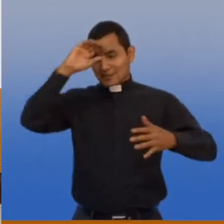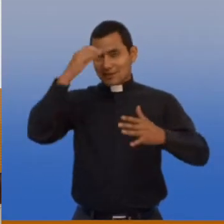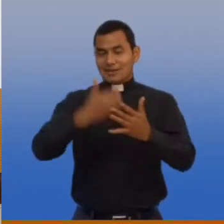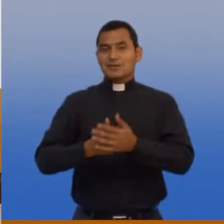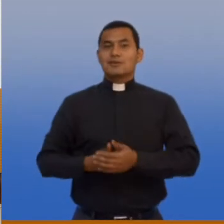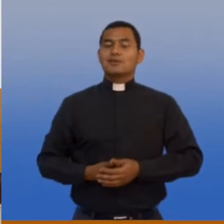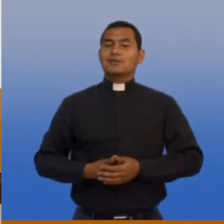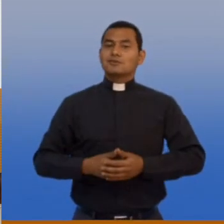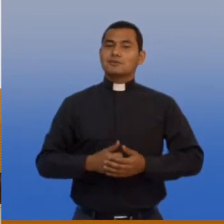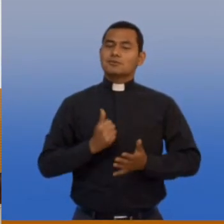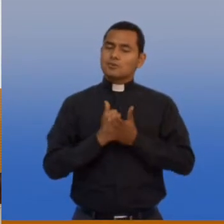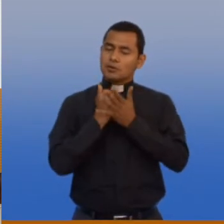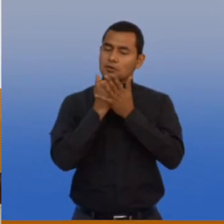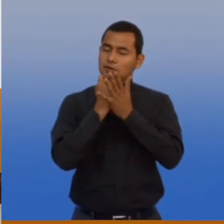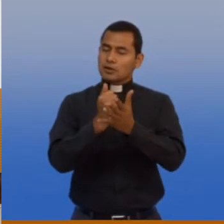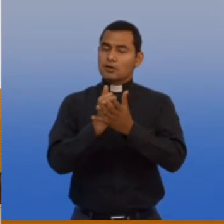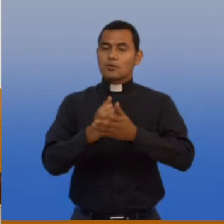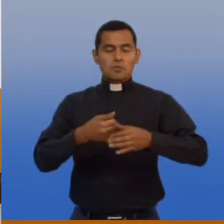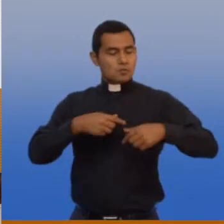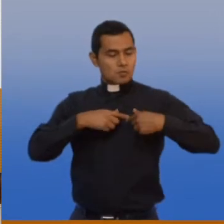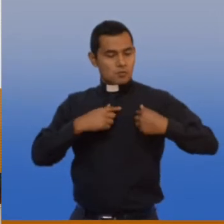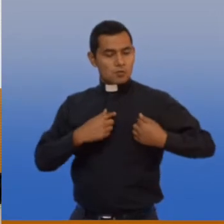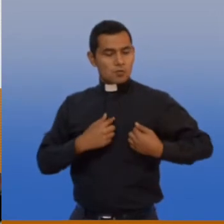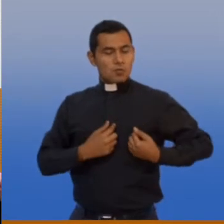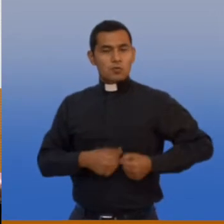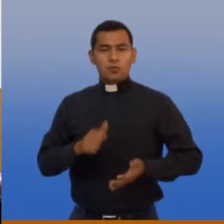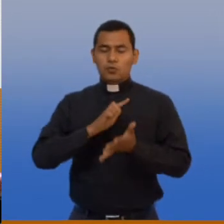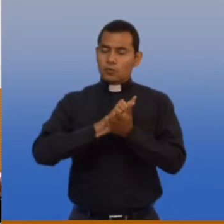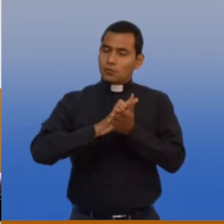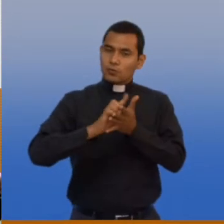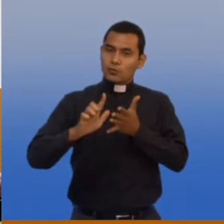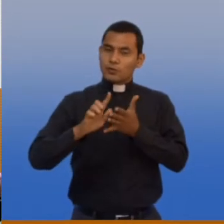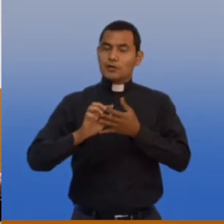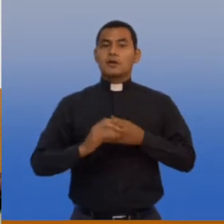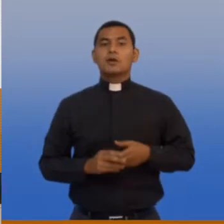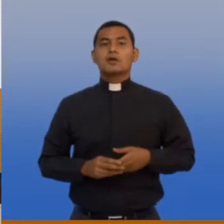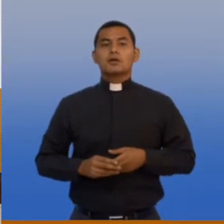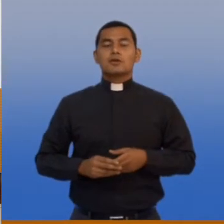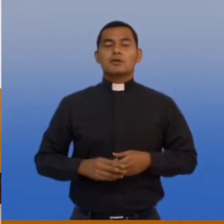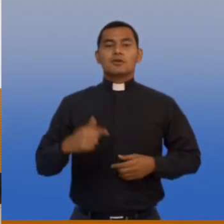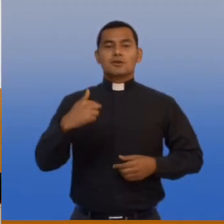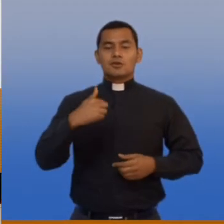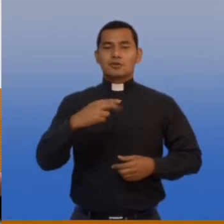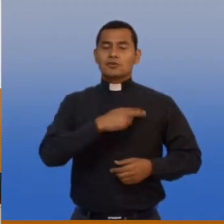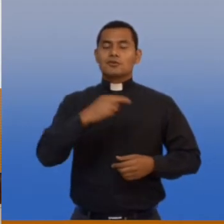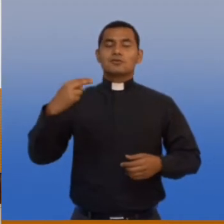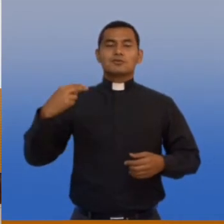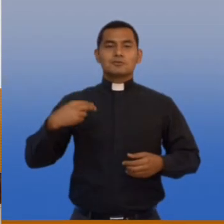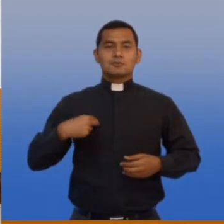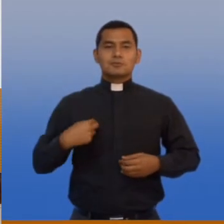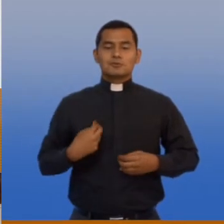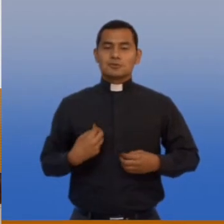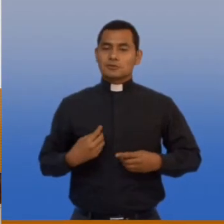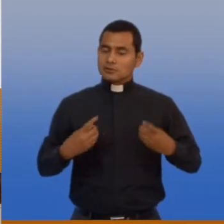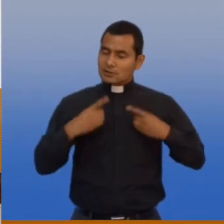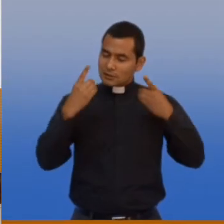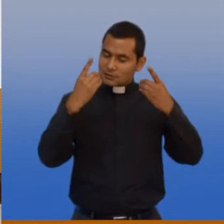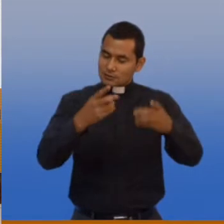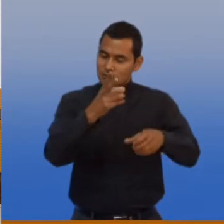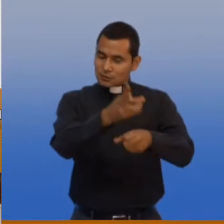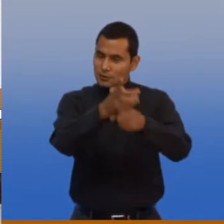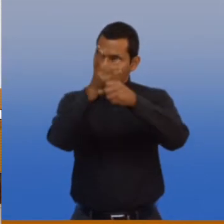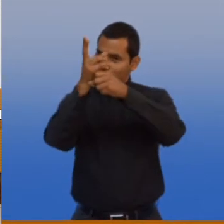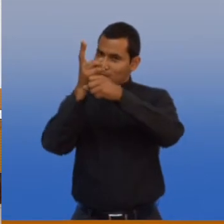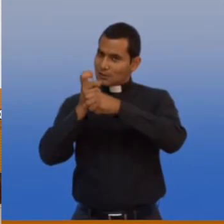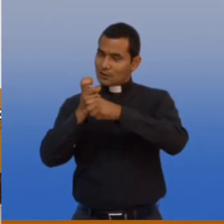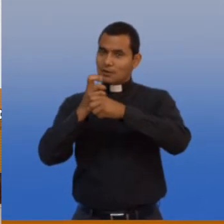auténtica caridad. Así que no nos escandalicemos tanto porque se pierda el sentido de la Cuaresma, sino más